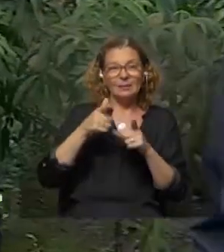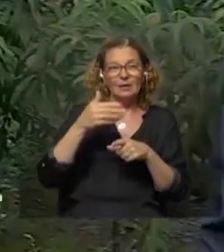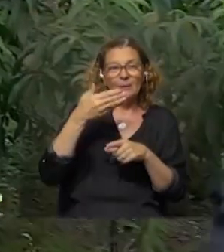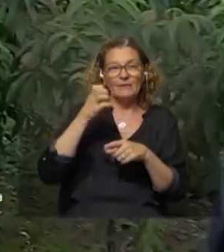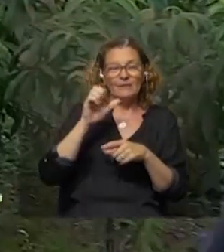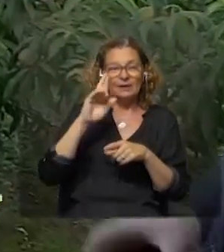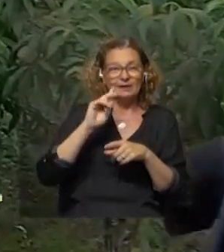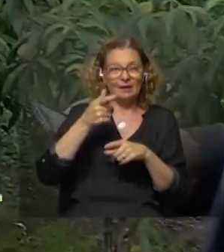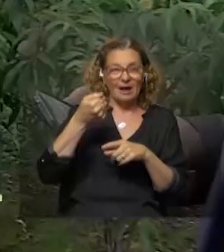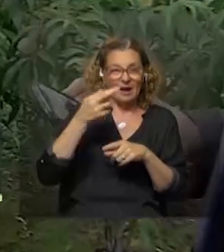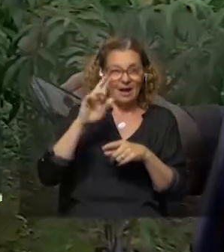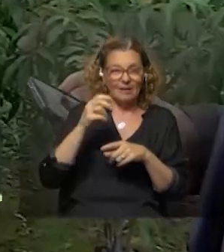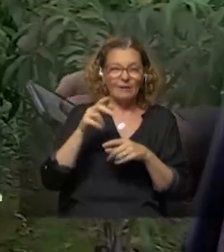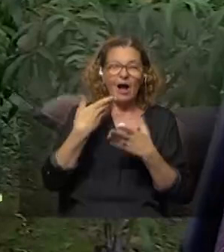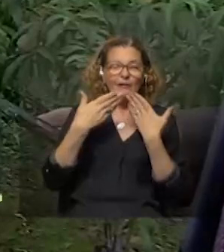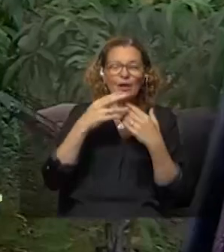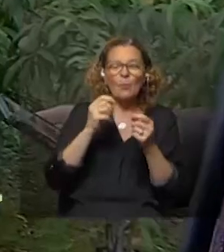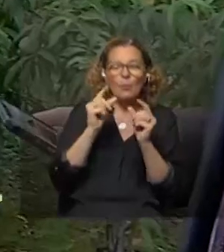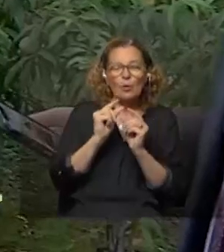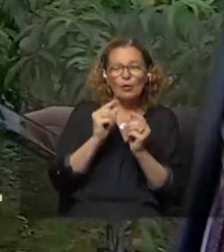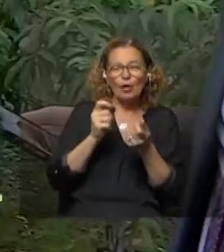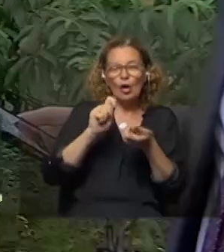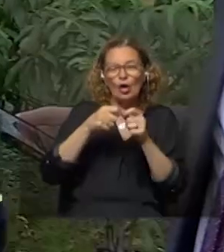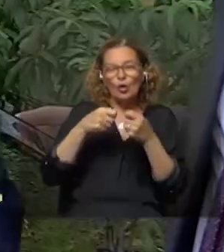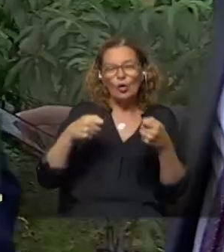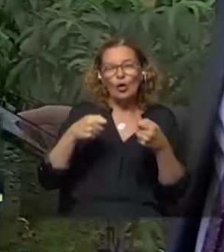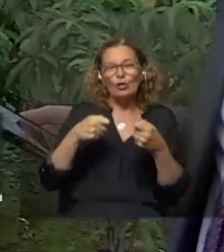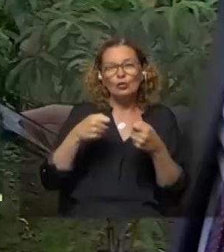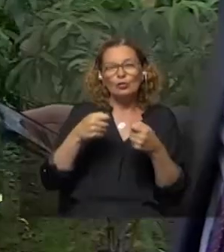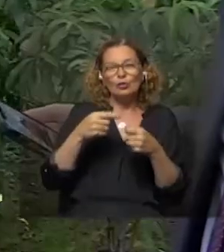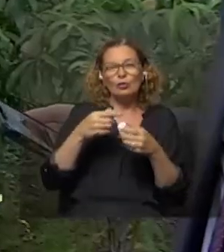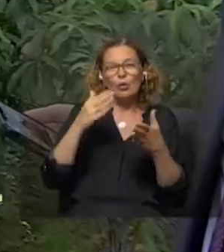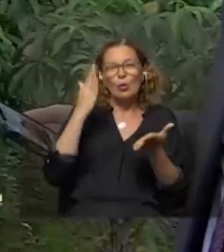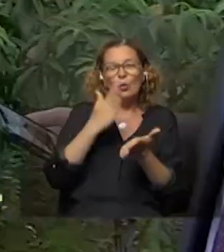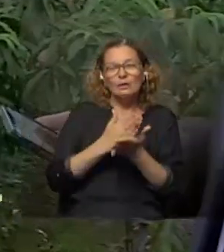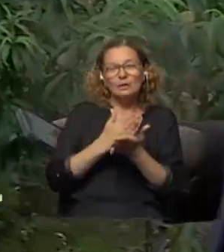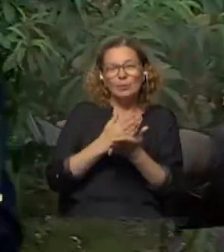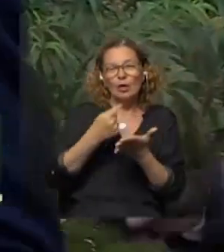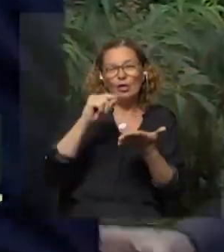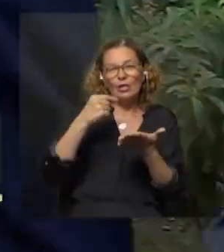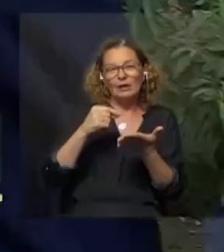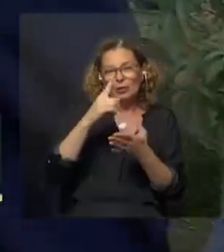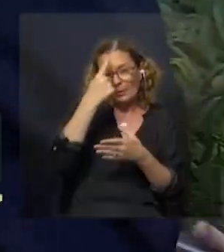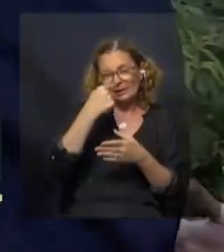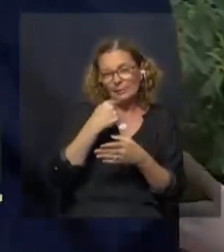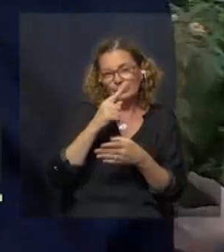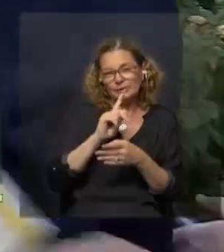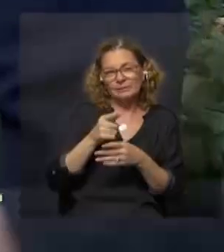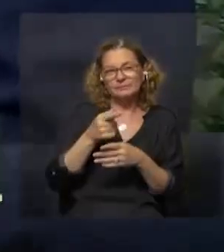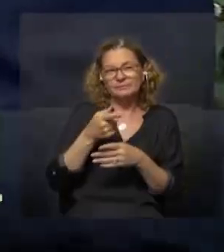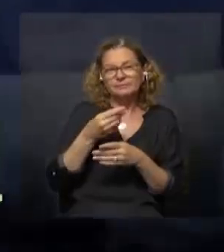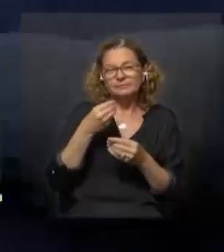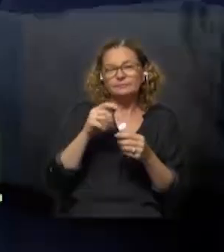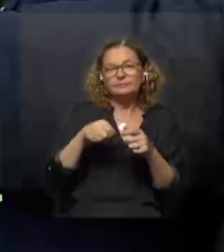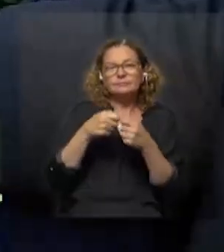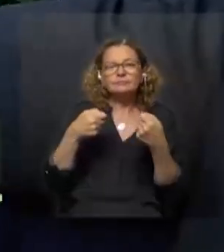que arrojó principalmente el caso de los pasaportes y bueno los últimos datos que aparecieron en este fin de semana Vergara